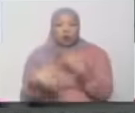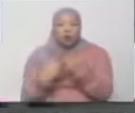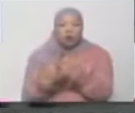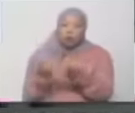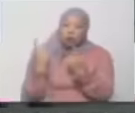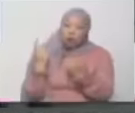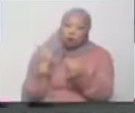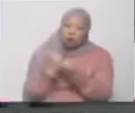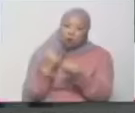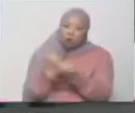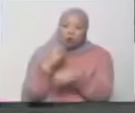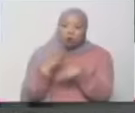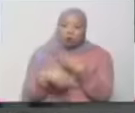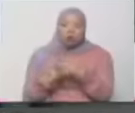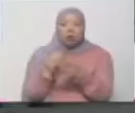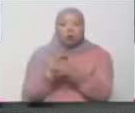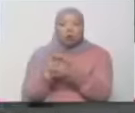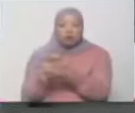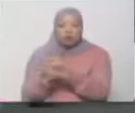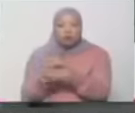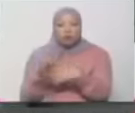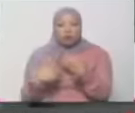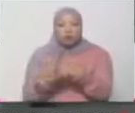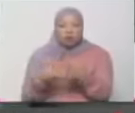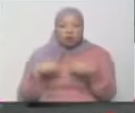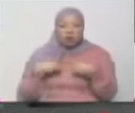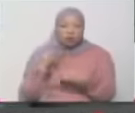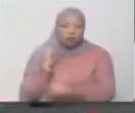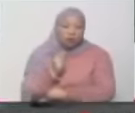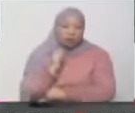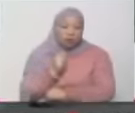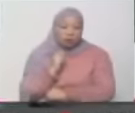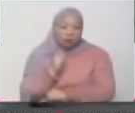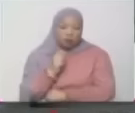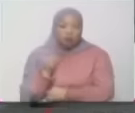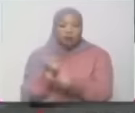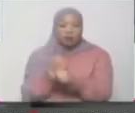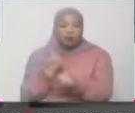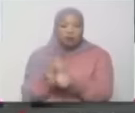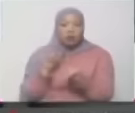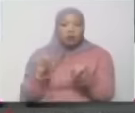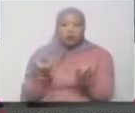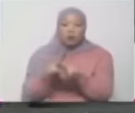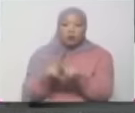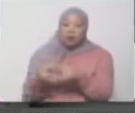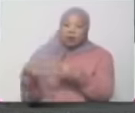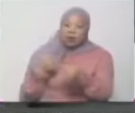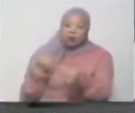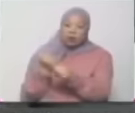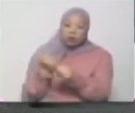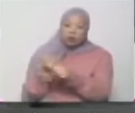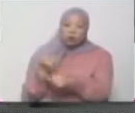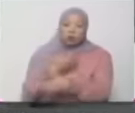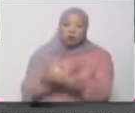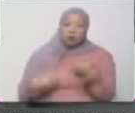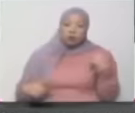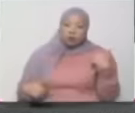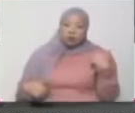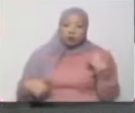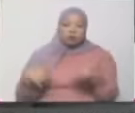a los compañeros y compañeras que están asumiendo esta tarea. Y al mismo tiempo interactuar, presidente, ya con